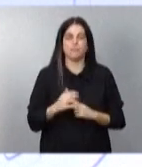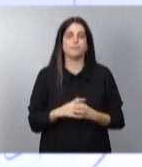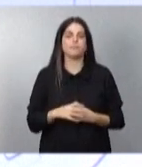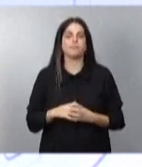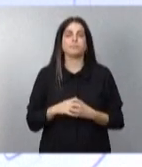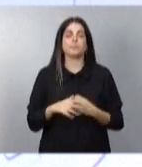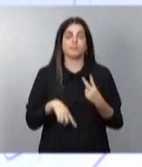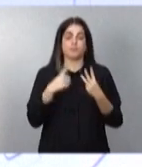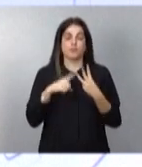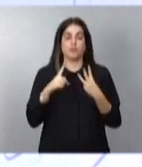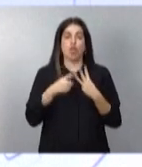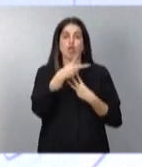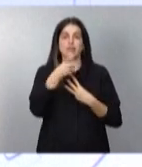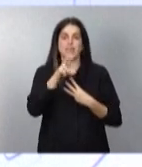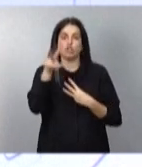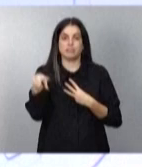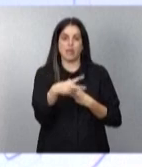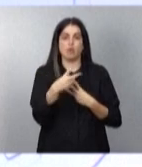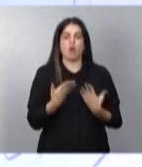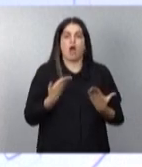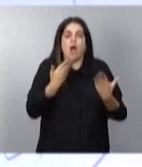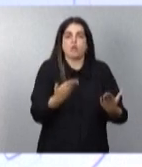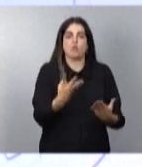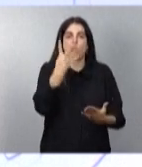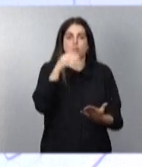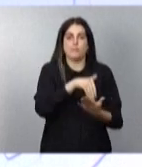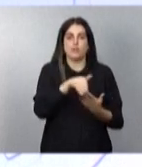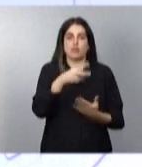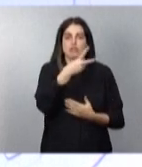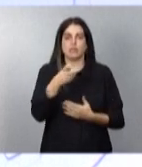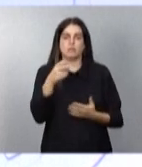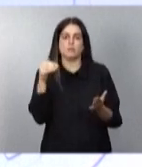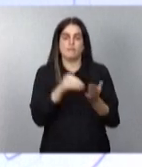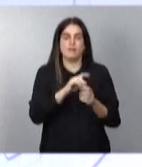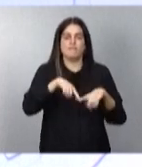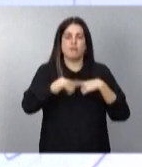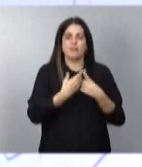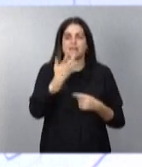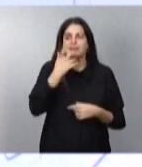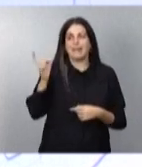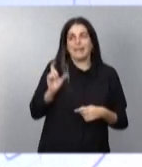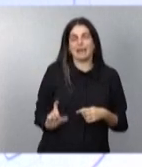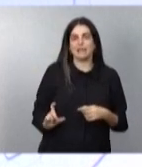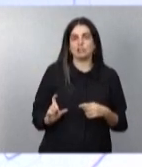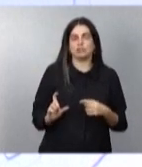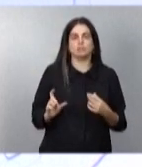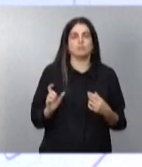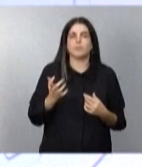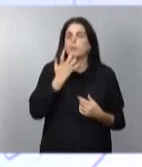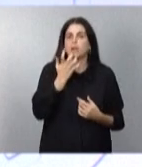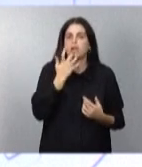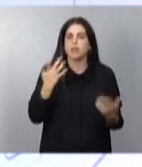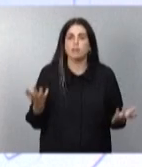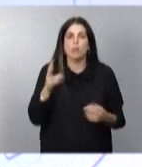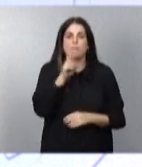para más de 4 millones 200.000 familias con rentas de 27.000